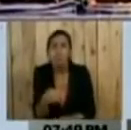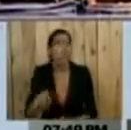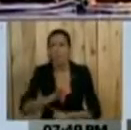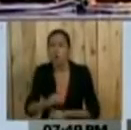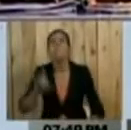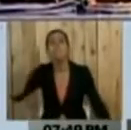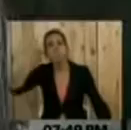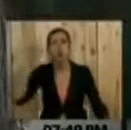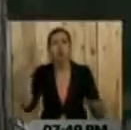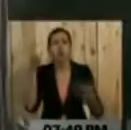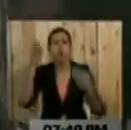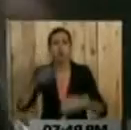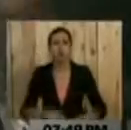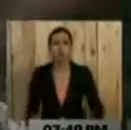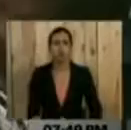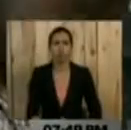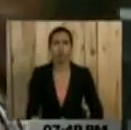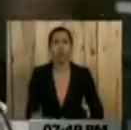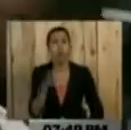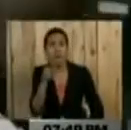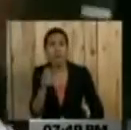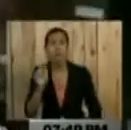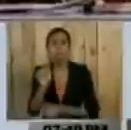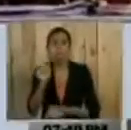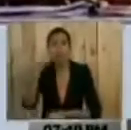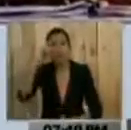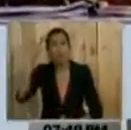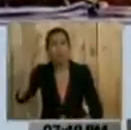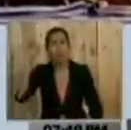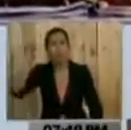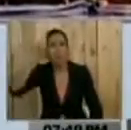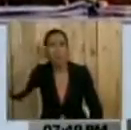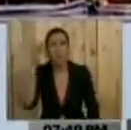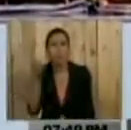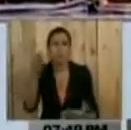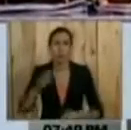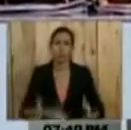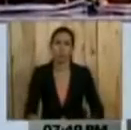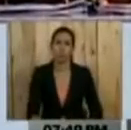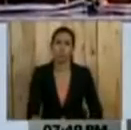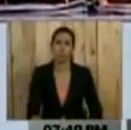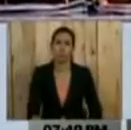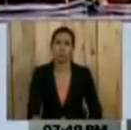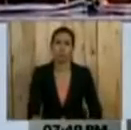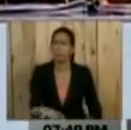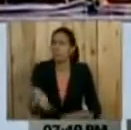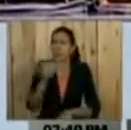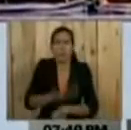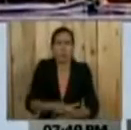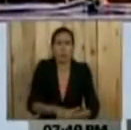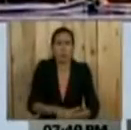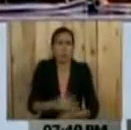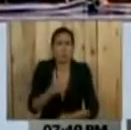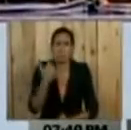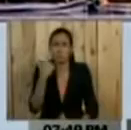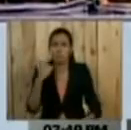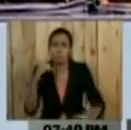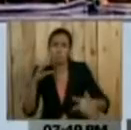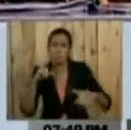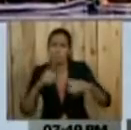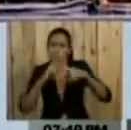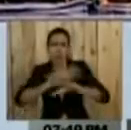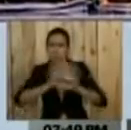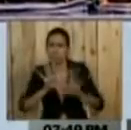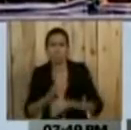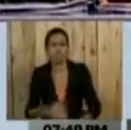es lo que eres. Eso es lo que eres tú, Ramos Alú, un demonio. Cada vez te quitas más la máscara esa que tienes ahí